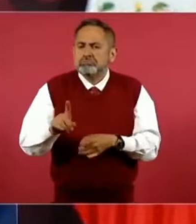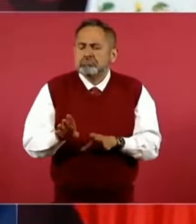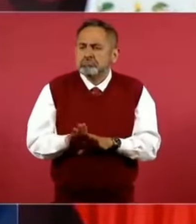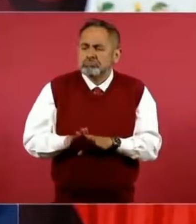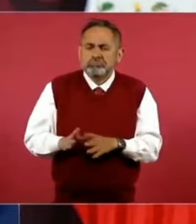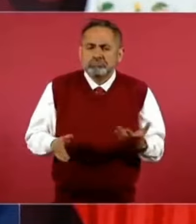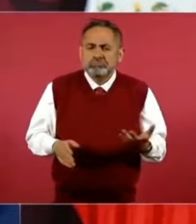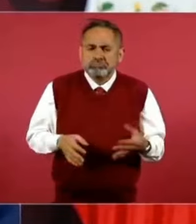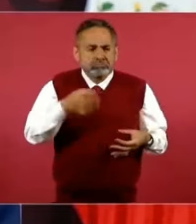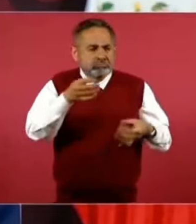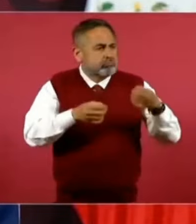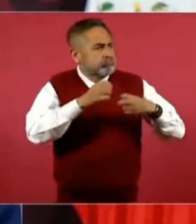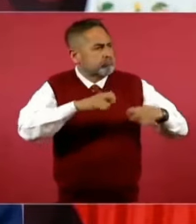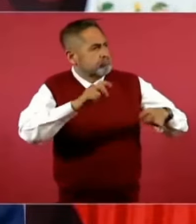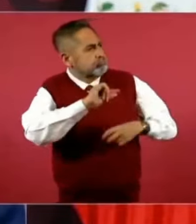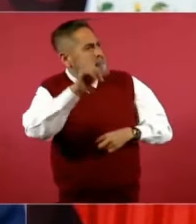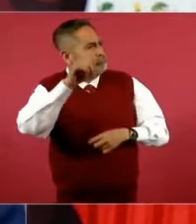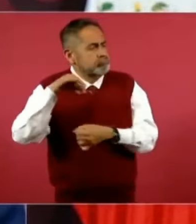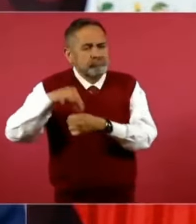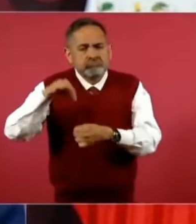ni a magistrados, ni a ministros. ¿Por qué?